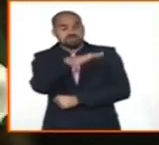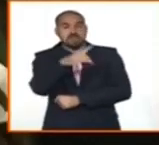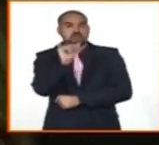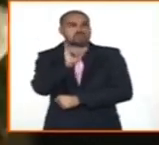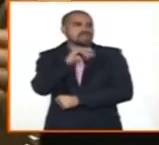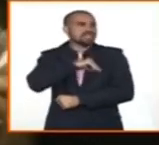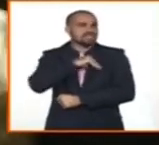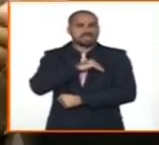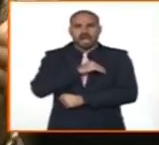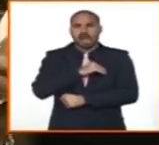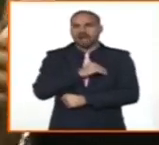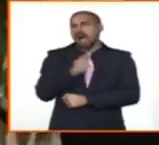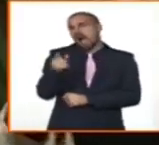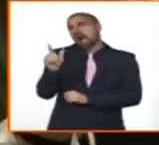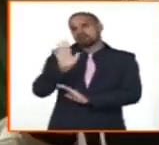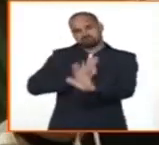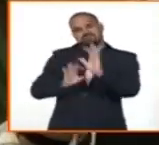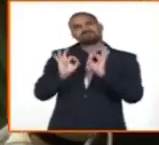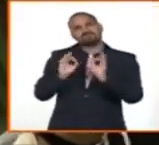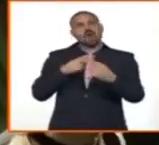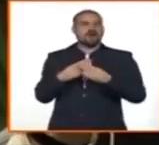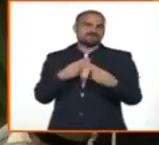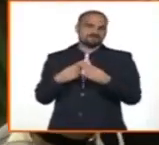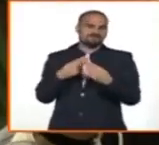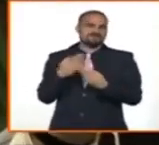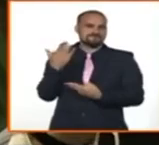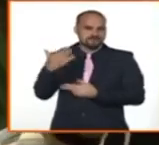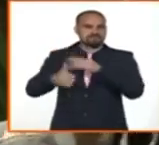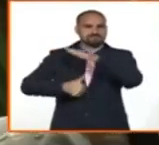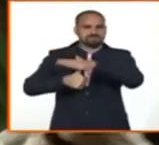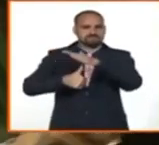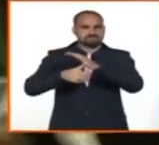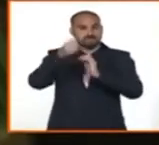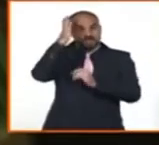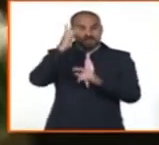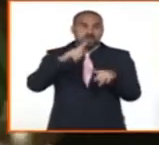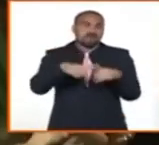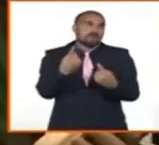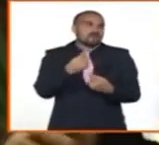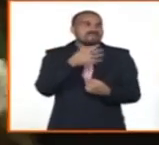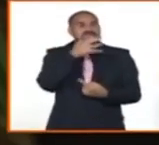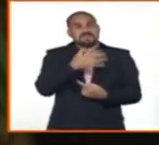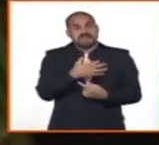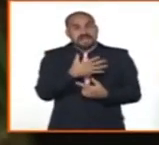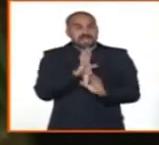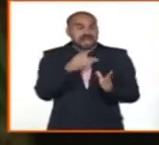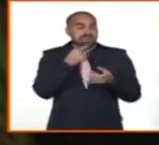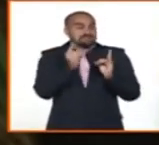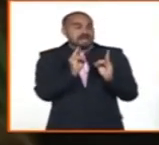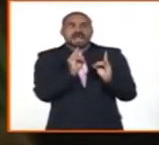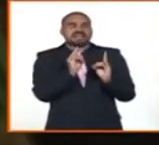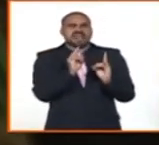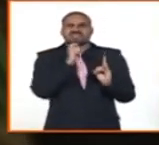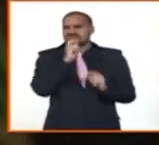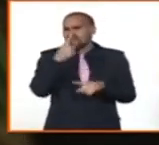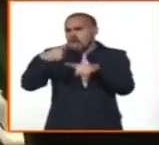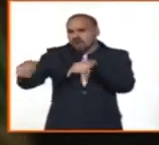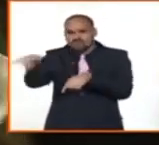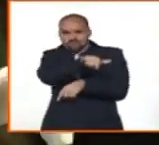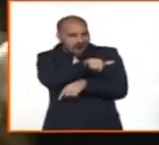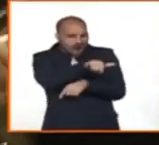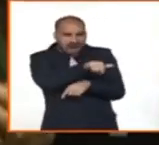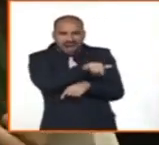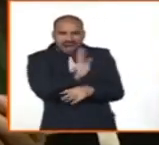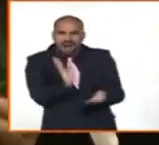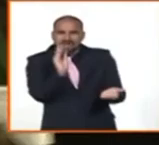que la ausencia de Fidel es inmensa, gigante, es irreemplazable, como hemos dicho, pero que no